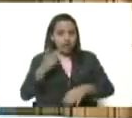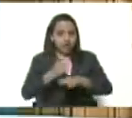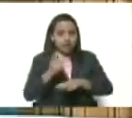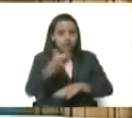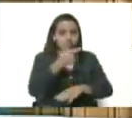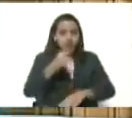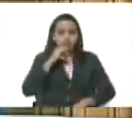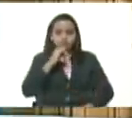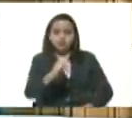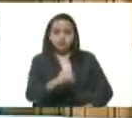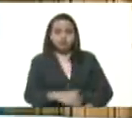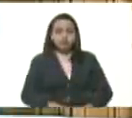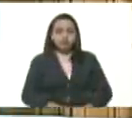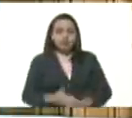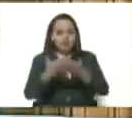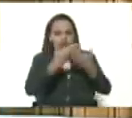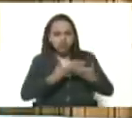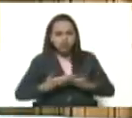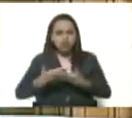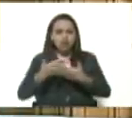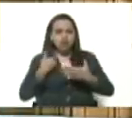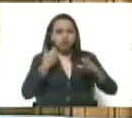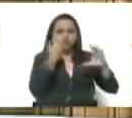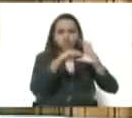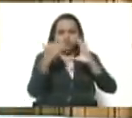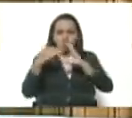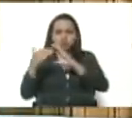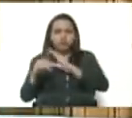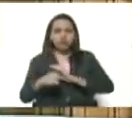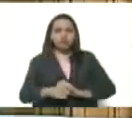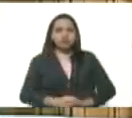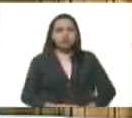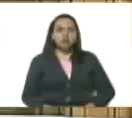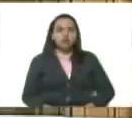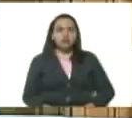buscar la información, estudiar. Yo le envío